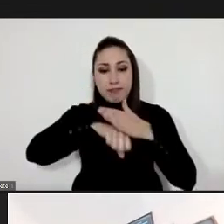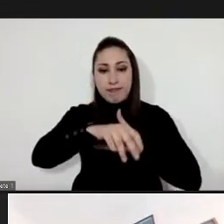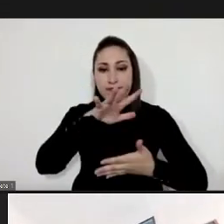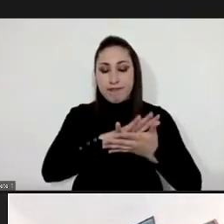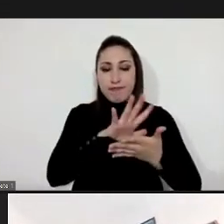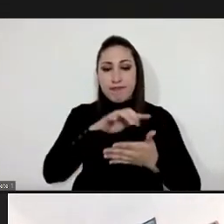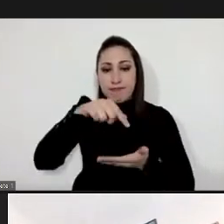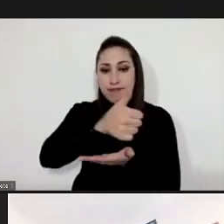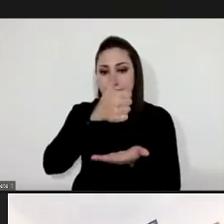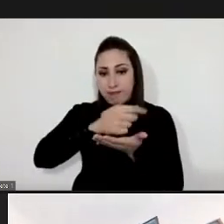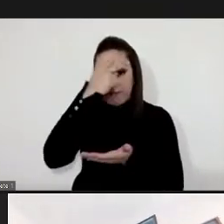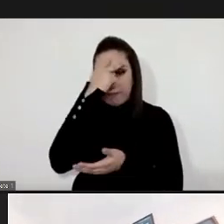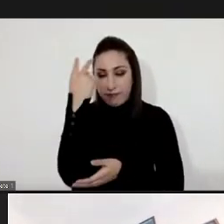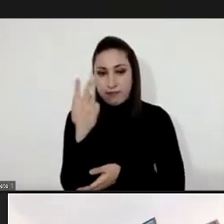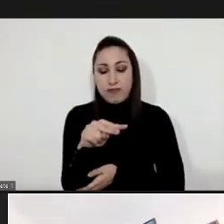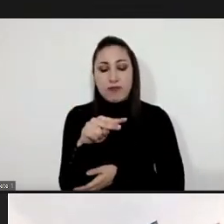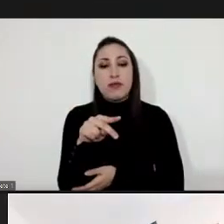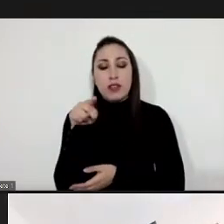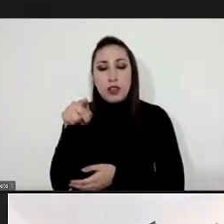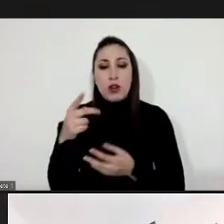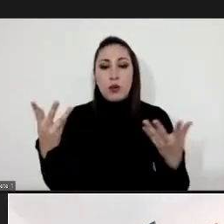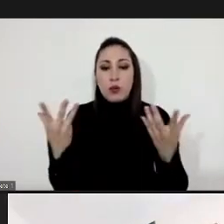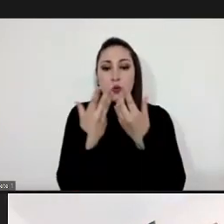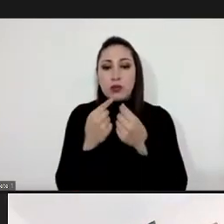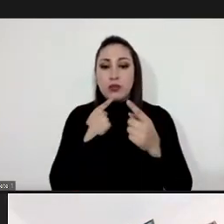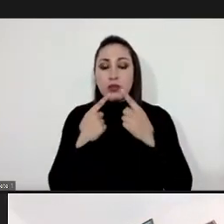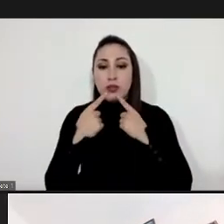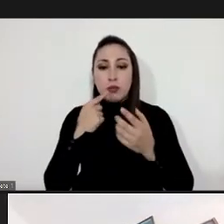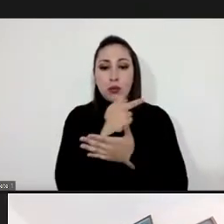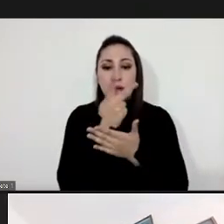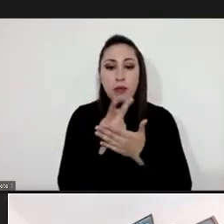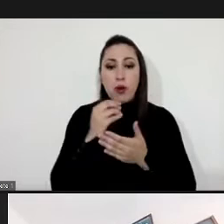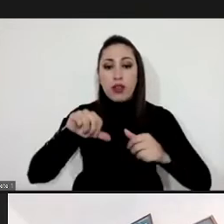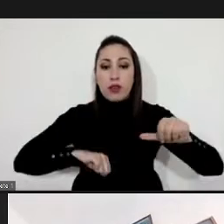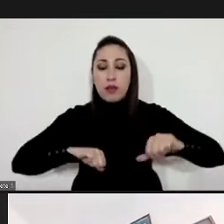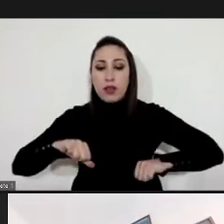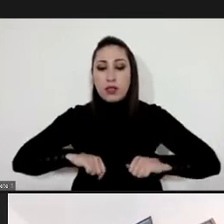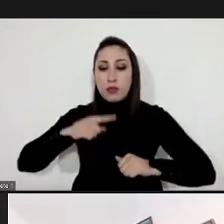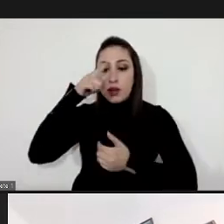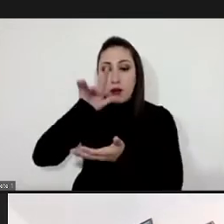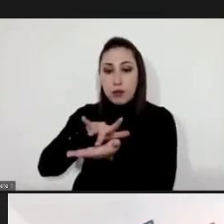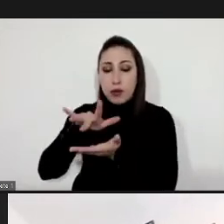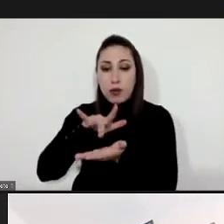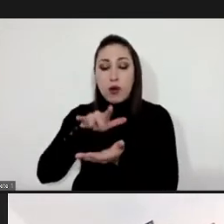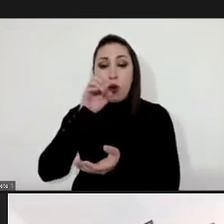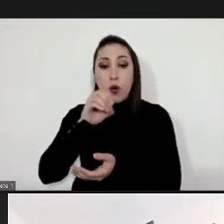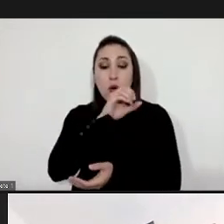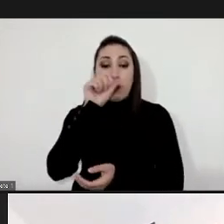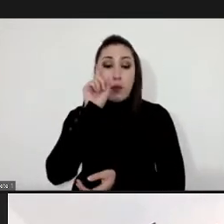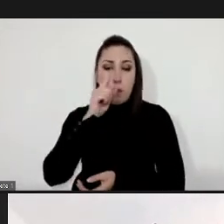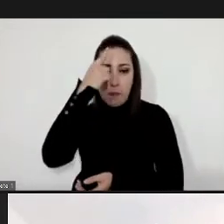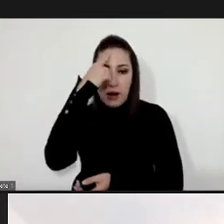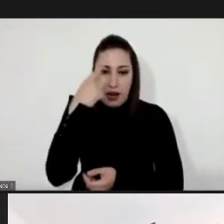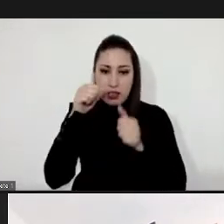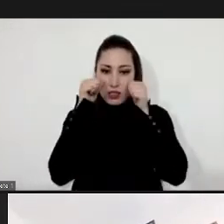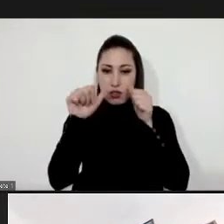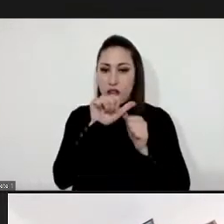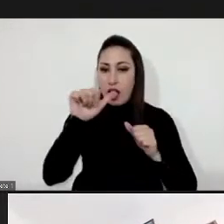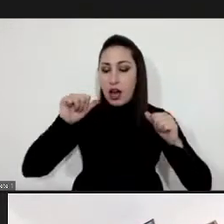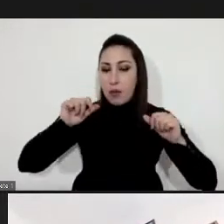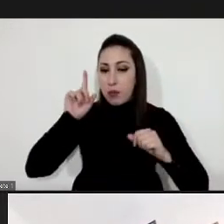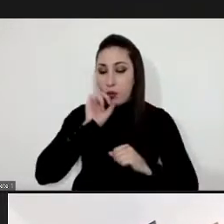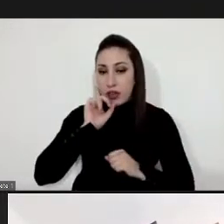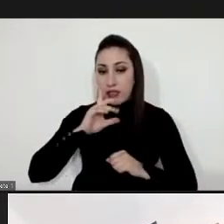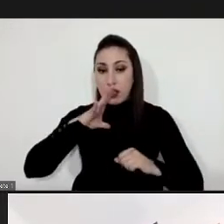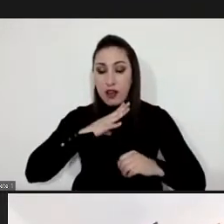que en conjunto implementen programas, acciones o políticas que faciliten o garanticen a mujeres privadas de su libertad en centros